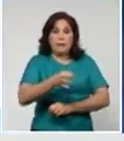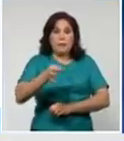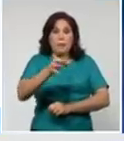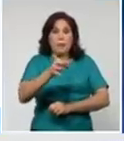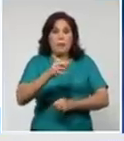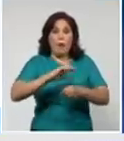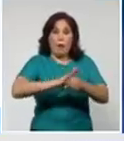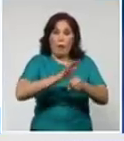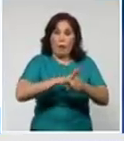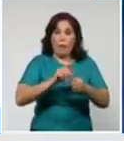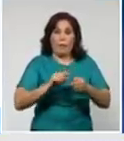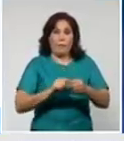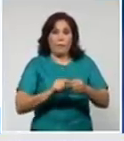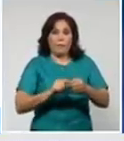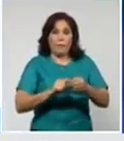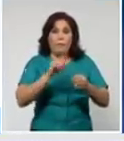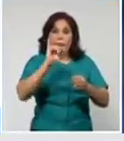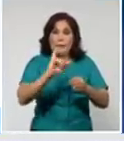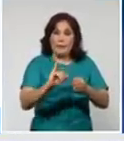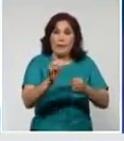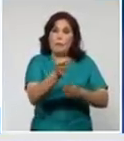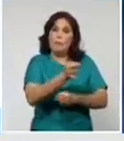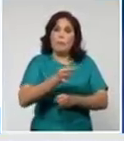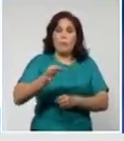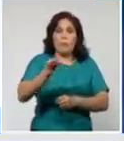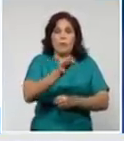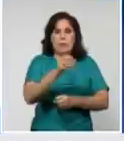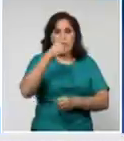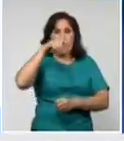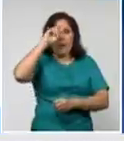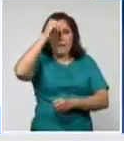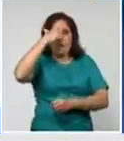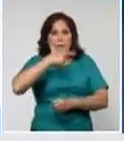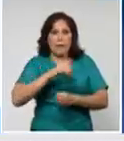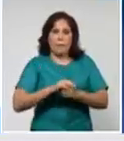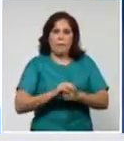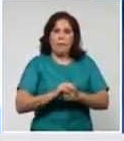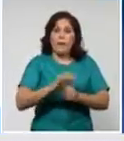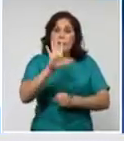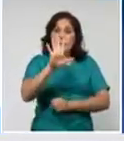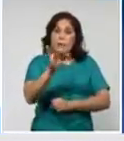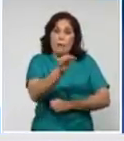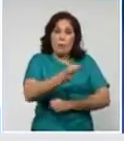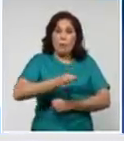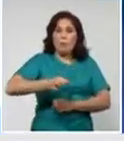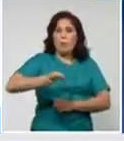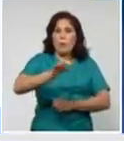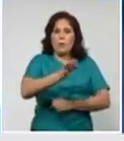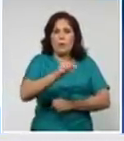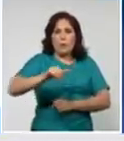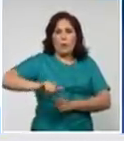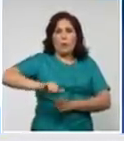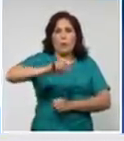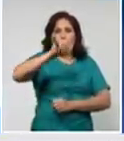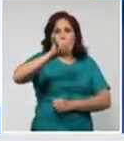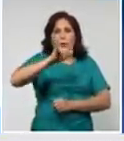Naranjo, 6 del municipio La Lisa, 5 del municipio Boyeros,